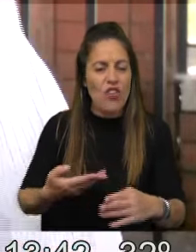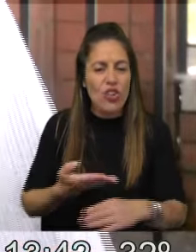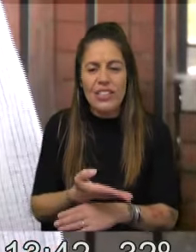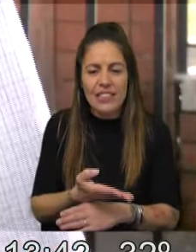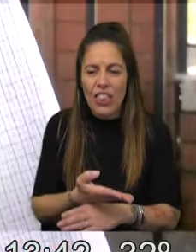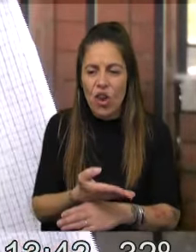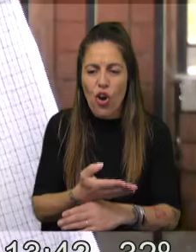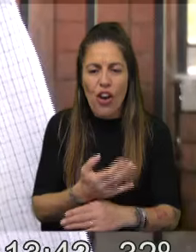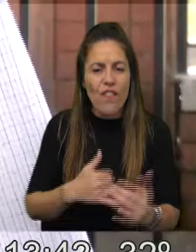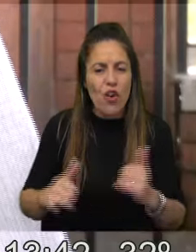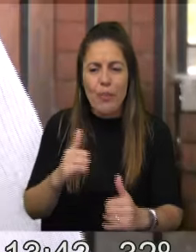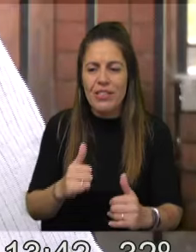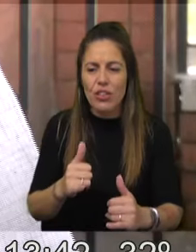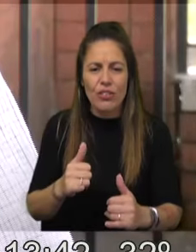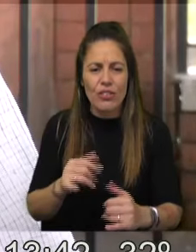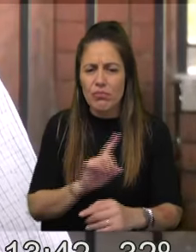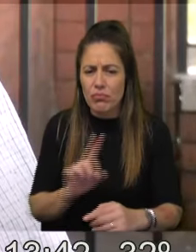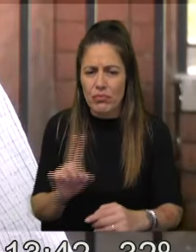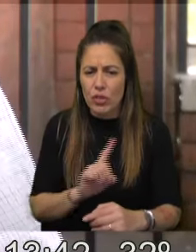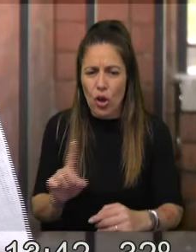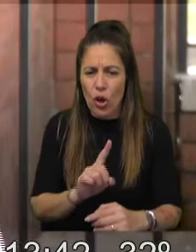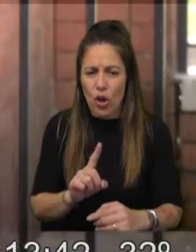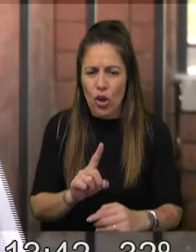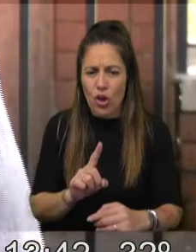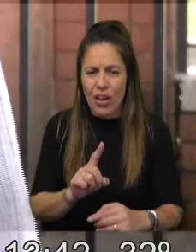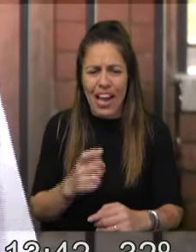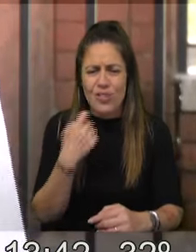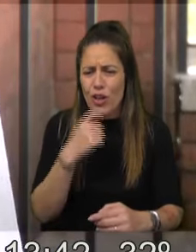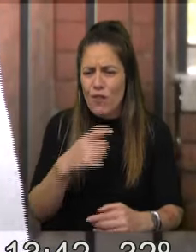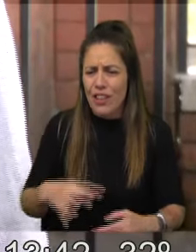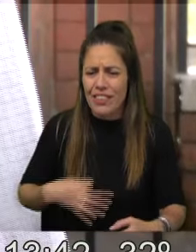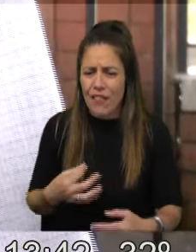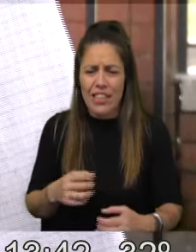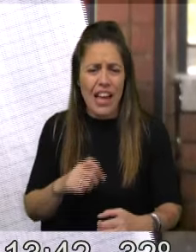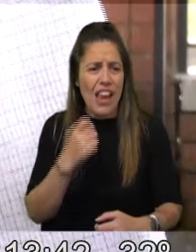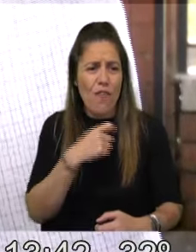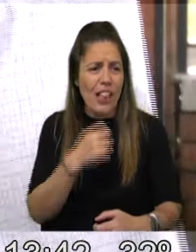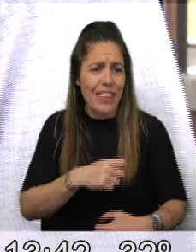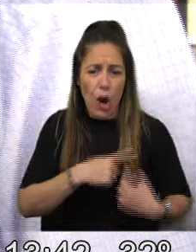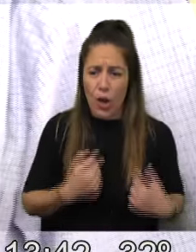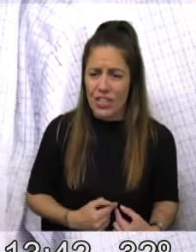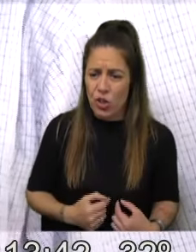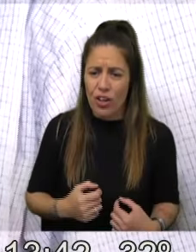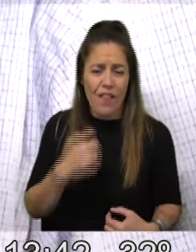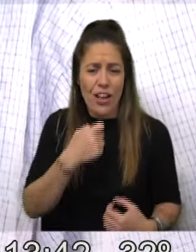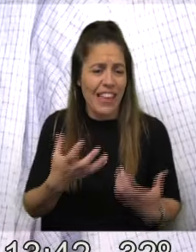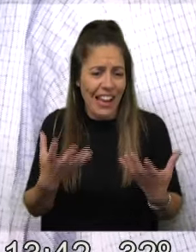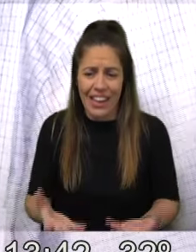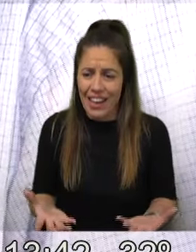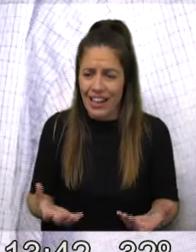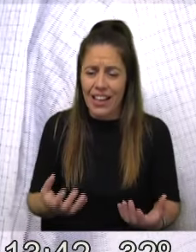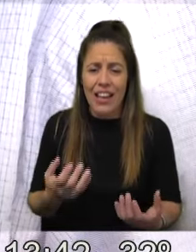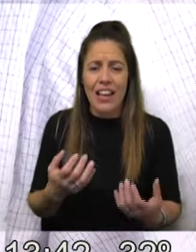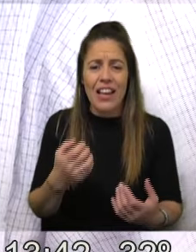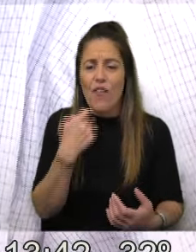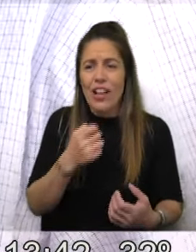eso. No es eso. A eso le falta vida, le falta corazón, le falta querer